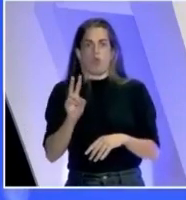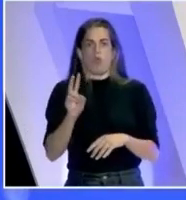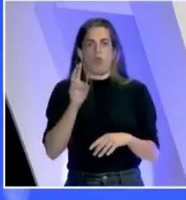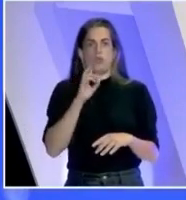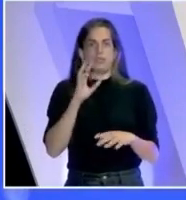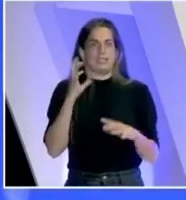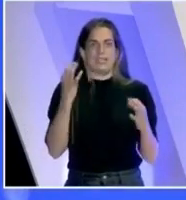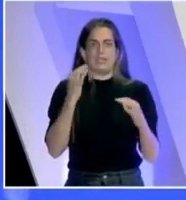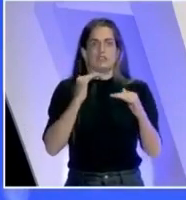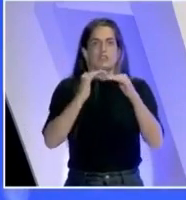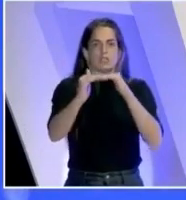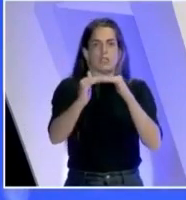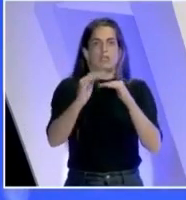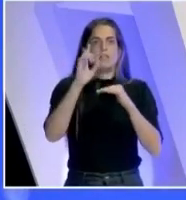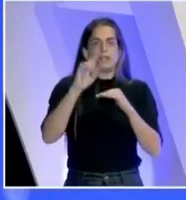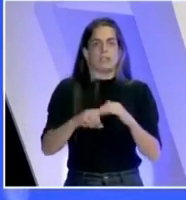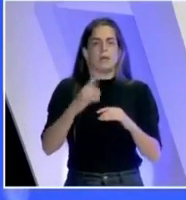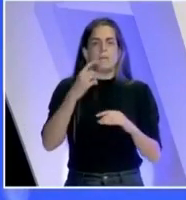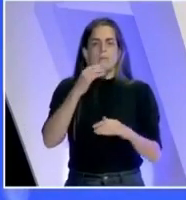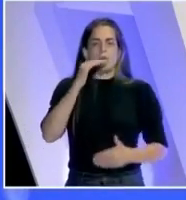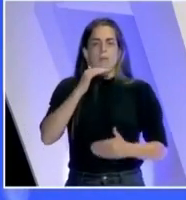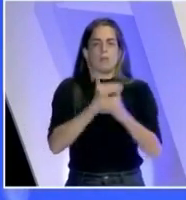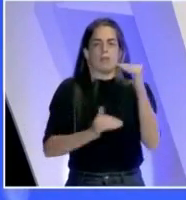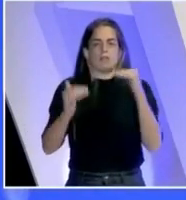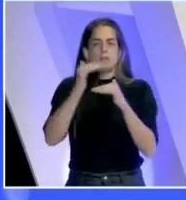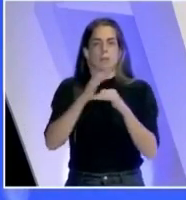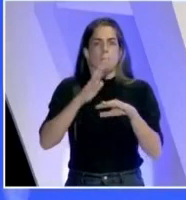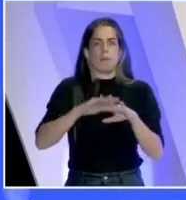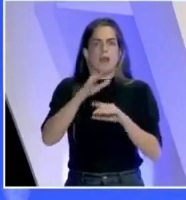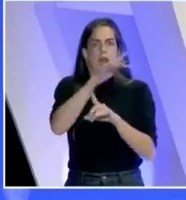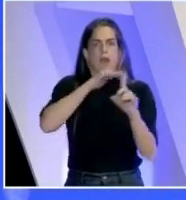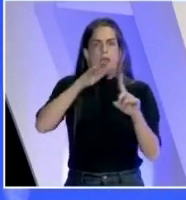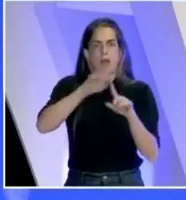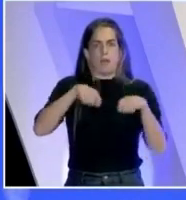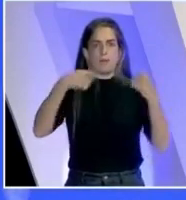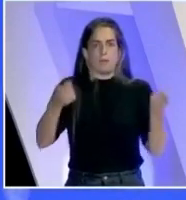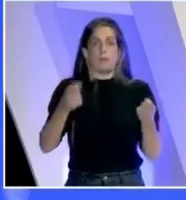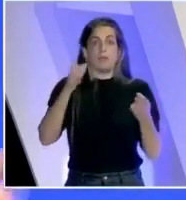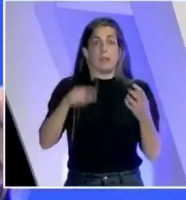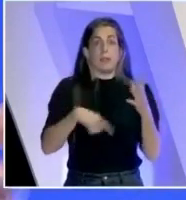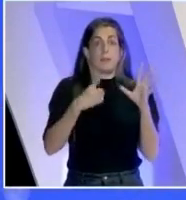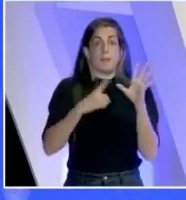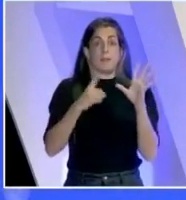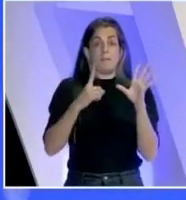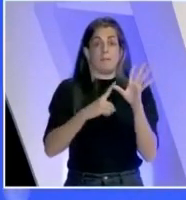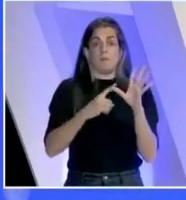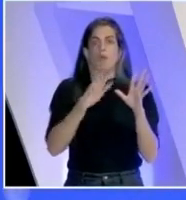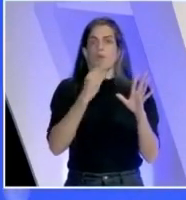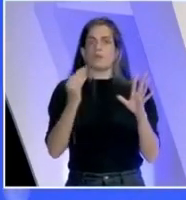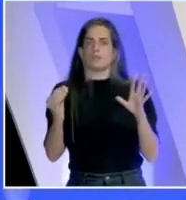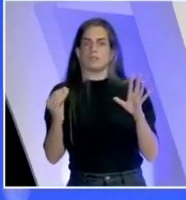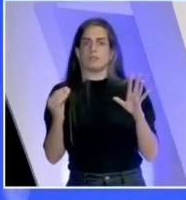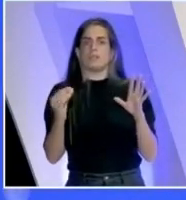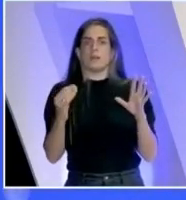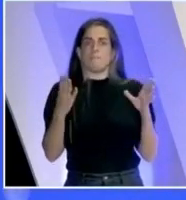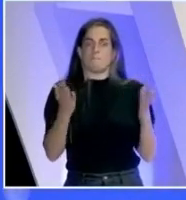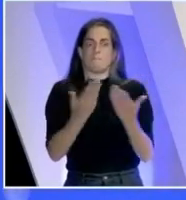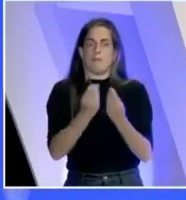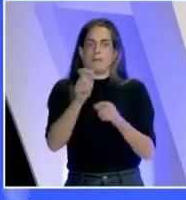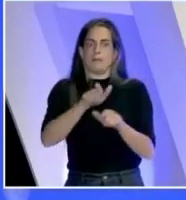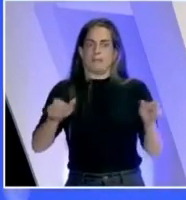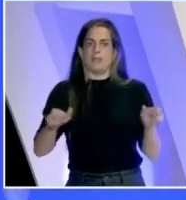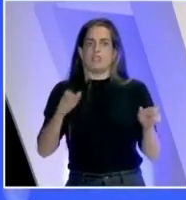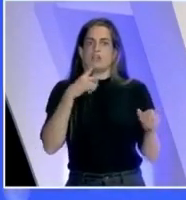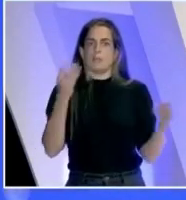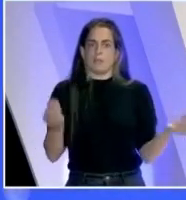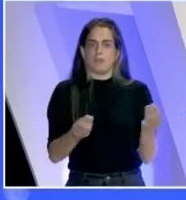una realidad como es el cambio climático. El quinto es preparar nuestro estado del bienestar para una sociedad mucho más longeva, como se ha dicho aquí. El sexto